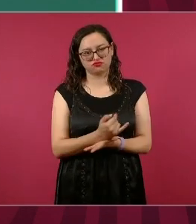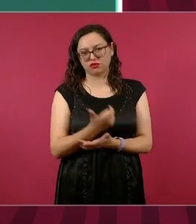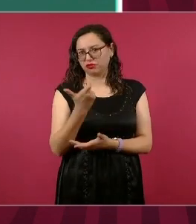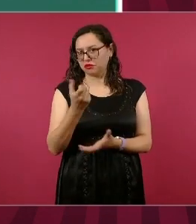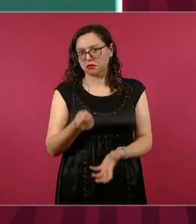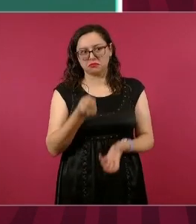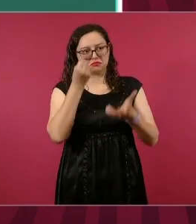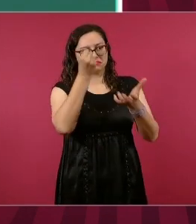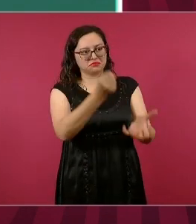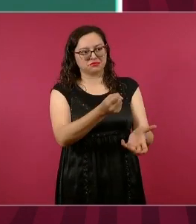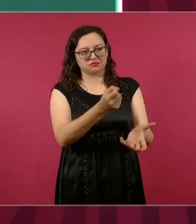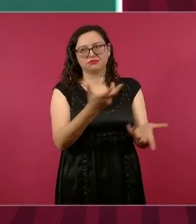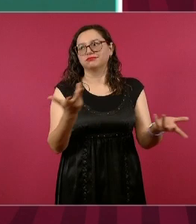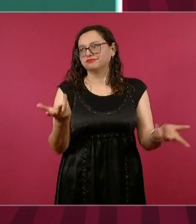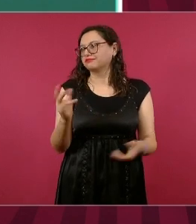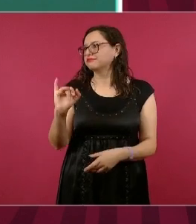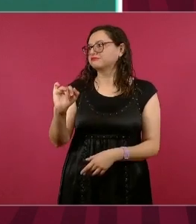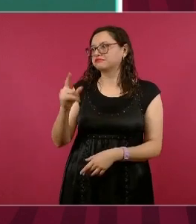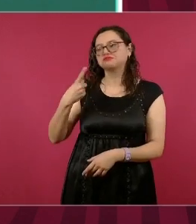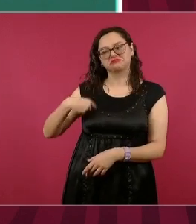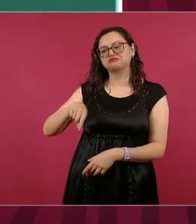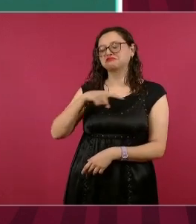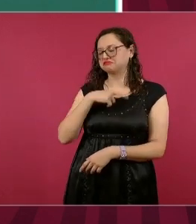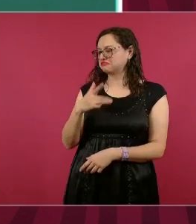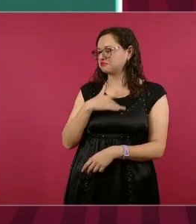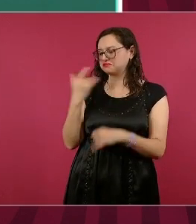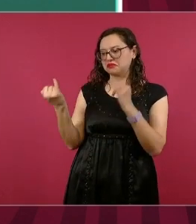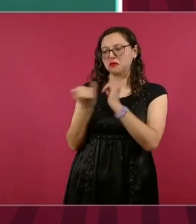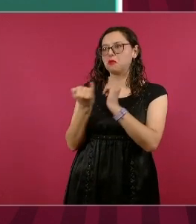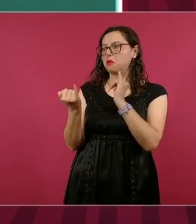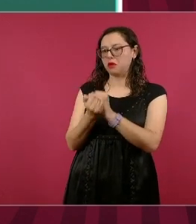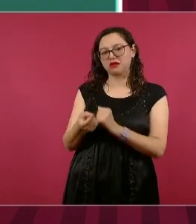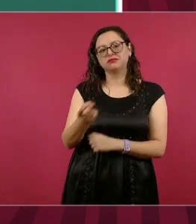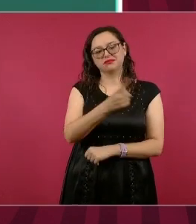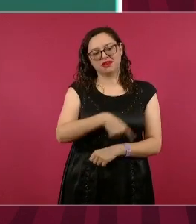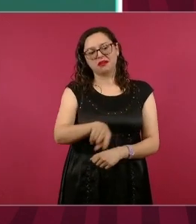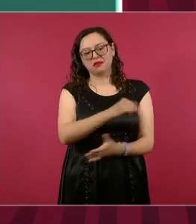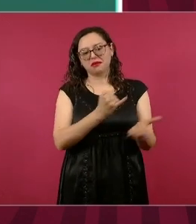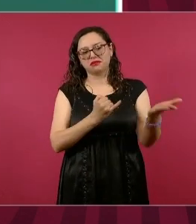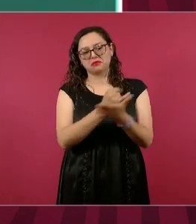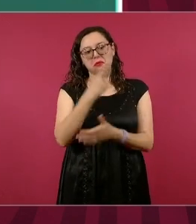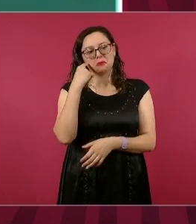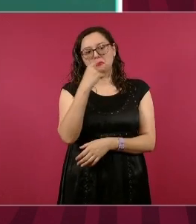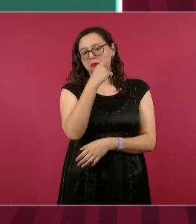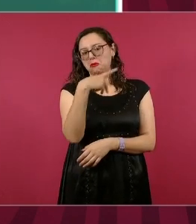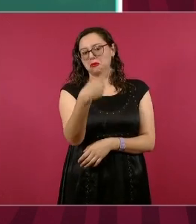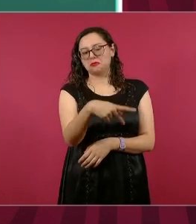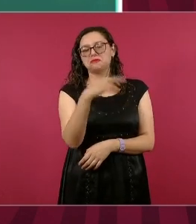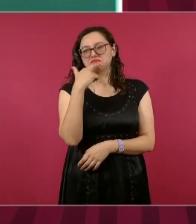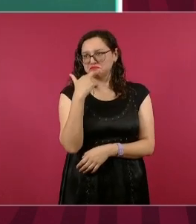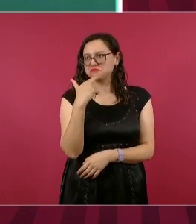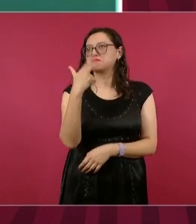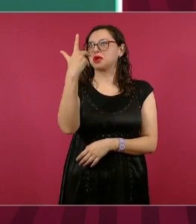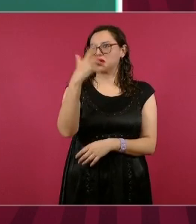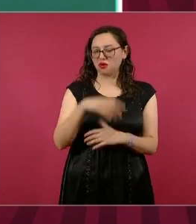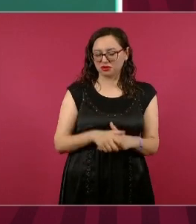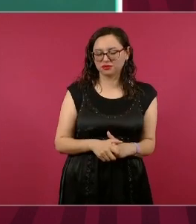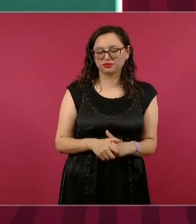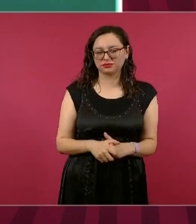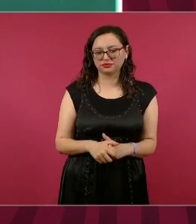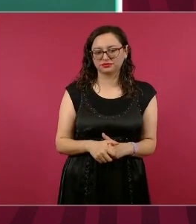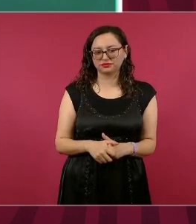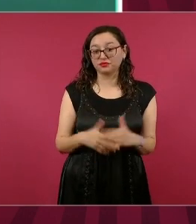bienestar, garantiza que se tomen las mejores decisiones en beneficio de la misma población. No hay mejor